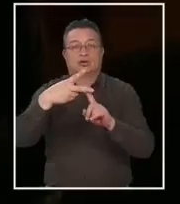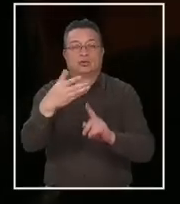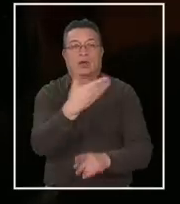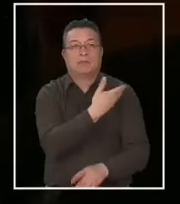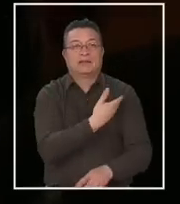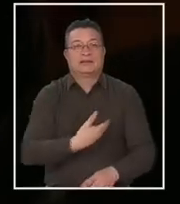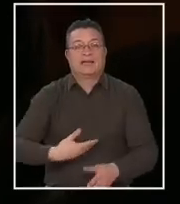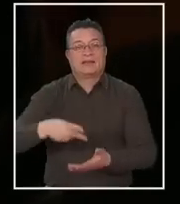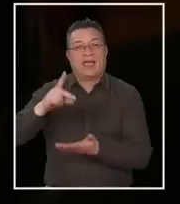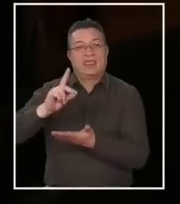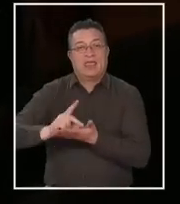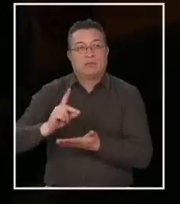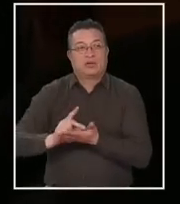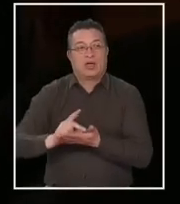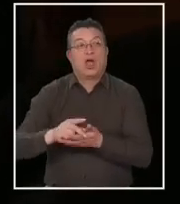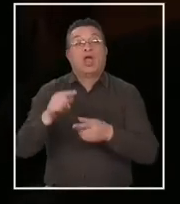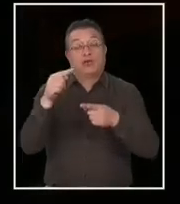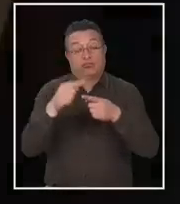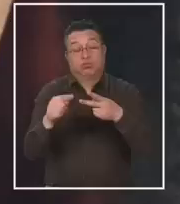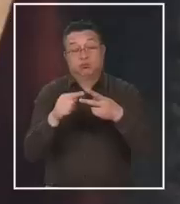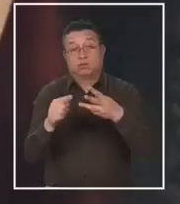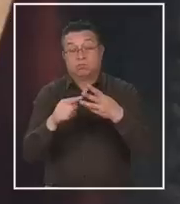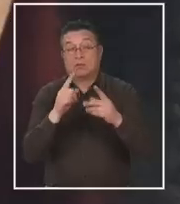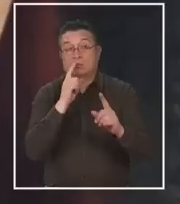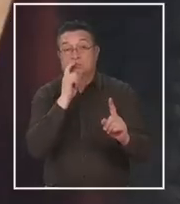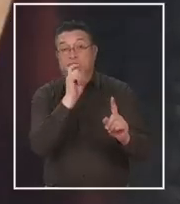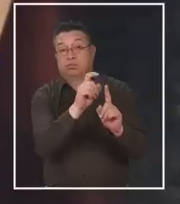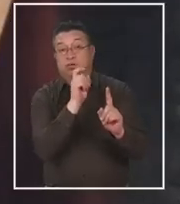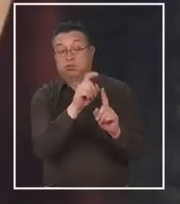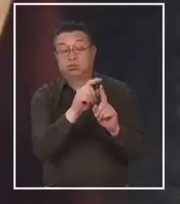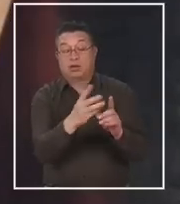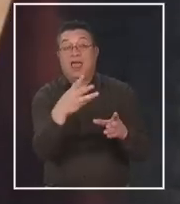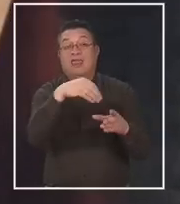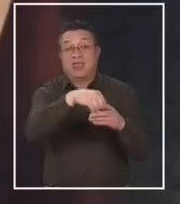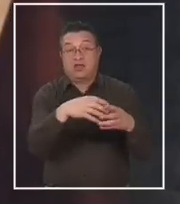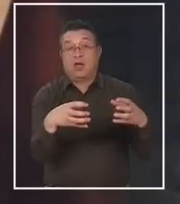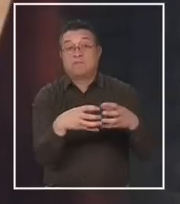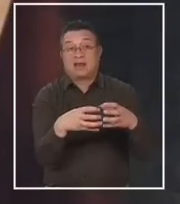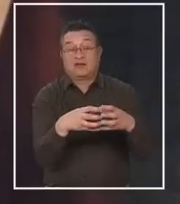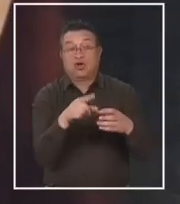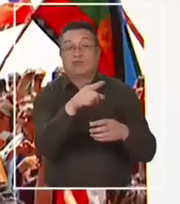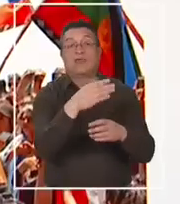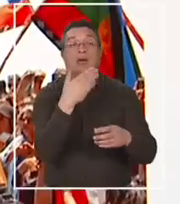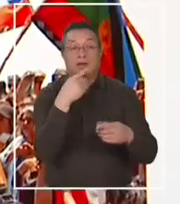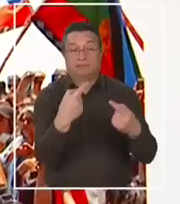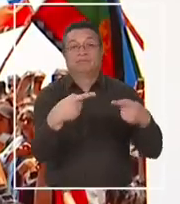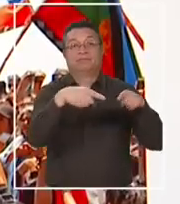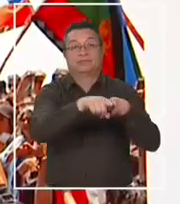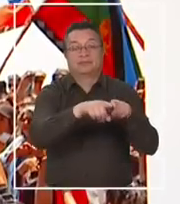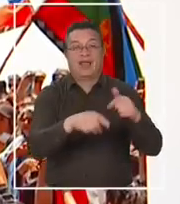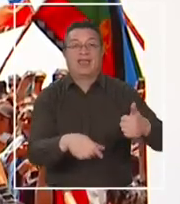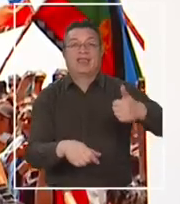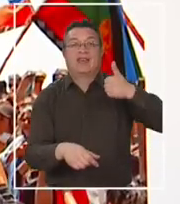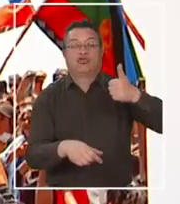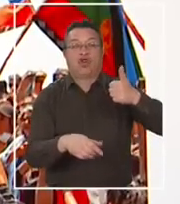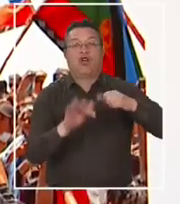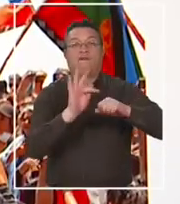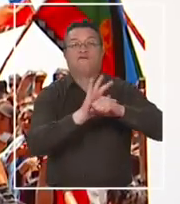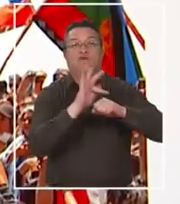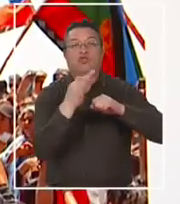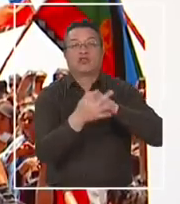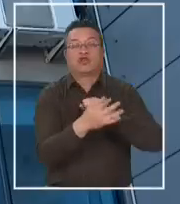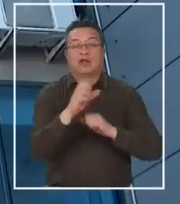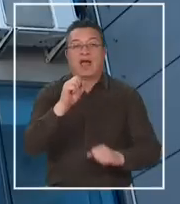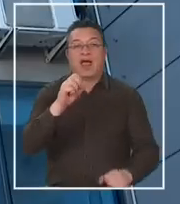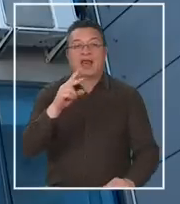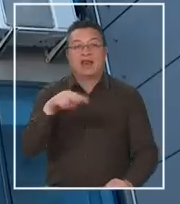Cámara de Diputados, además de una serie de cuestionamientos, incluso dentro de su partido, contra su pareja y director de la Fundación, Daniel Andrade,